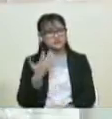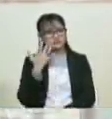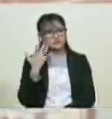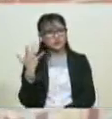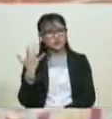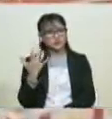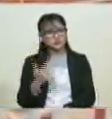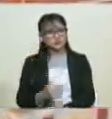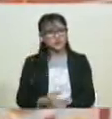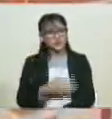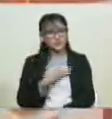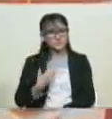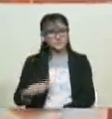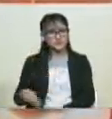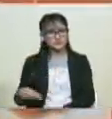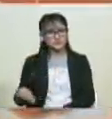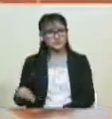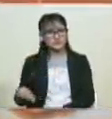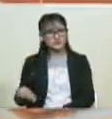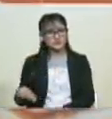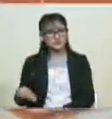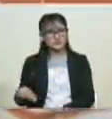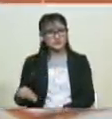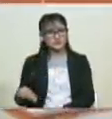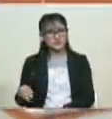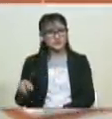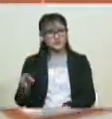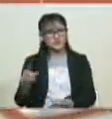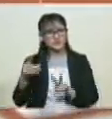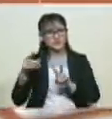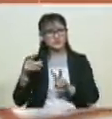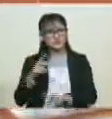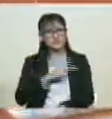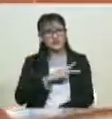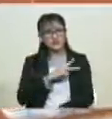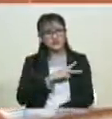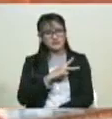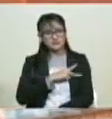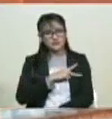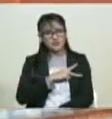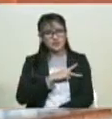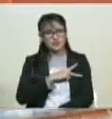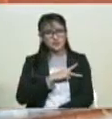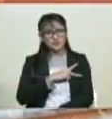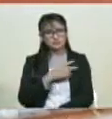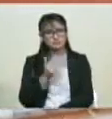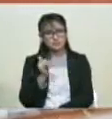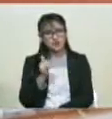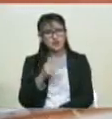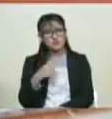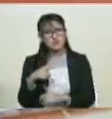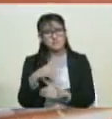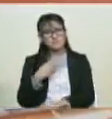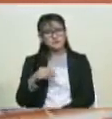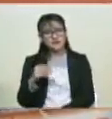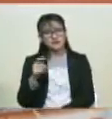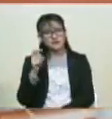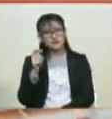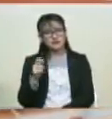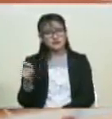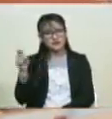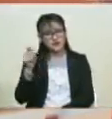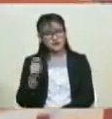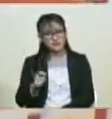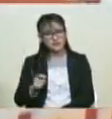al presidente de venevision carlos garza no también el presidente de televen carlos